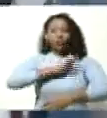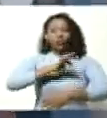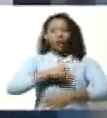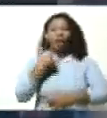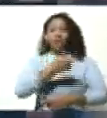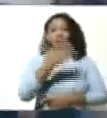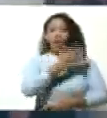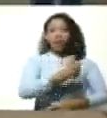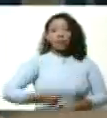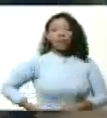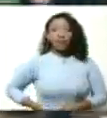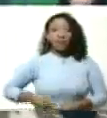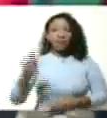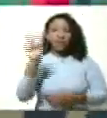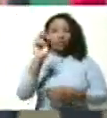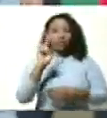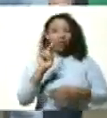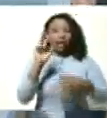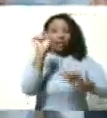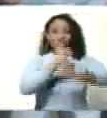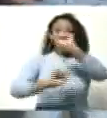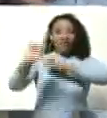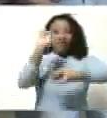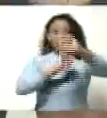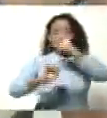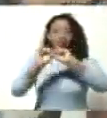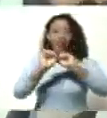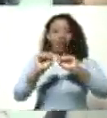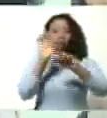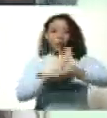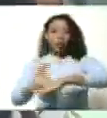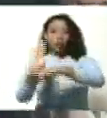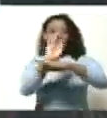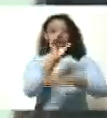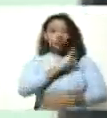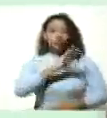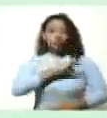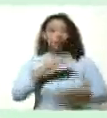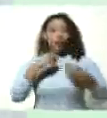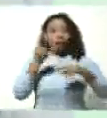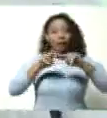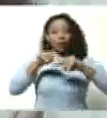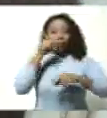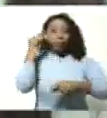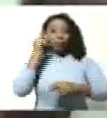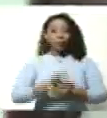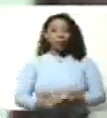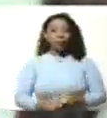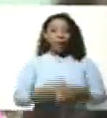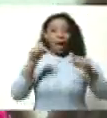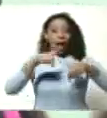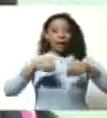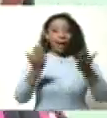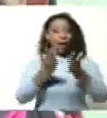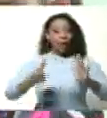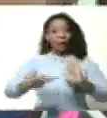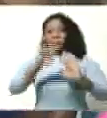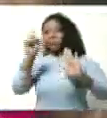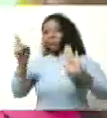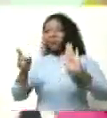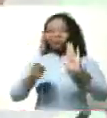el presidente. Venezuela es vanguardia en la protección social para niños y niñas. Esta escuela, bueno,